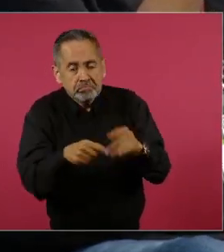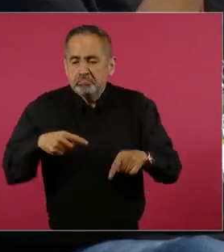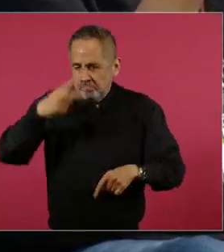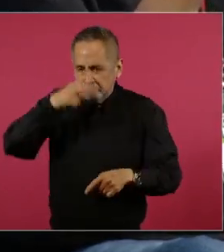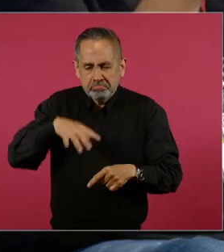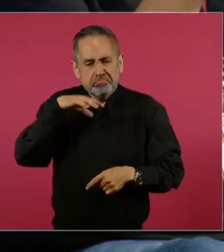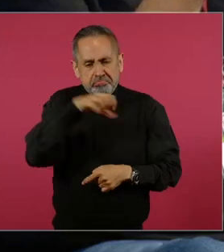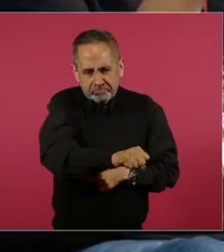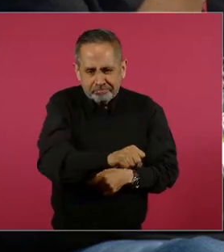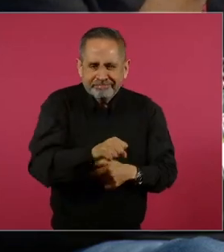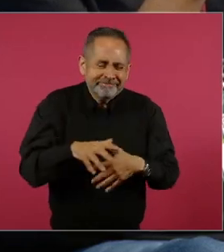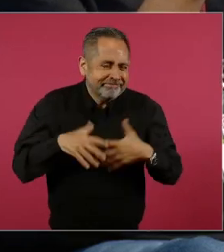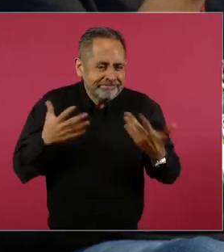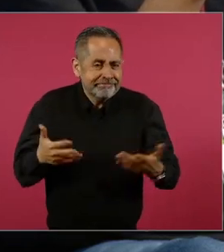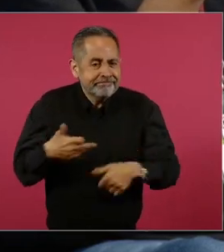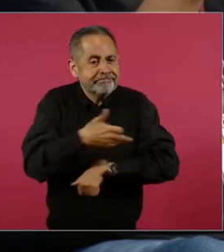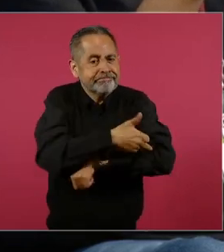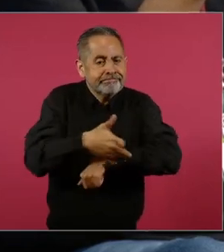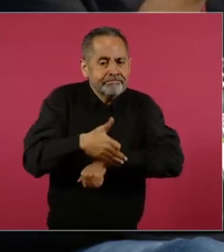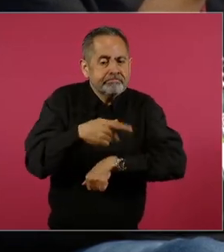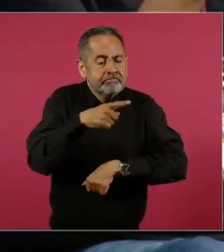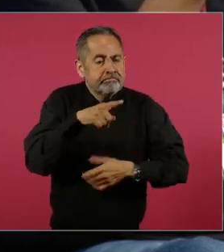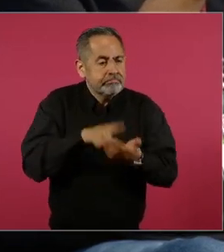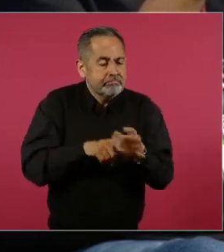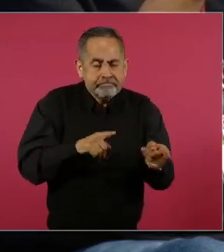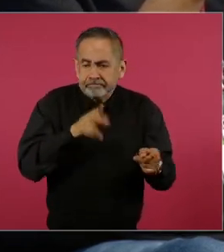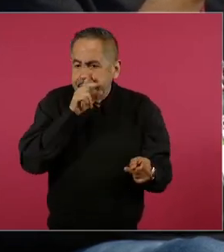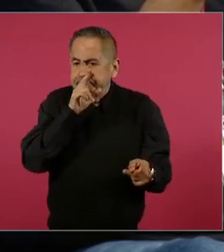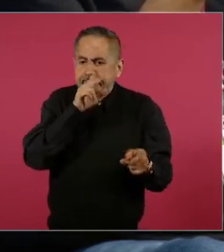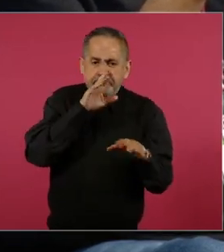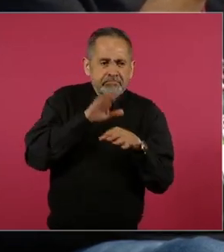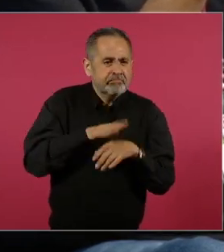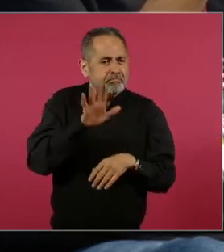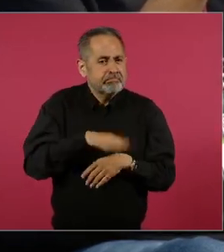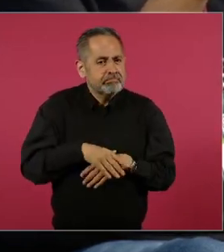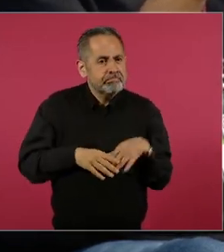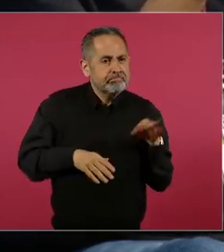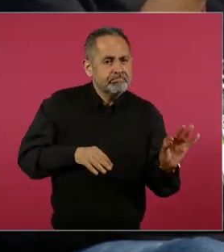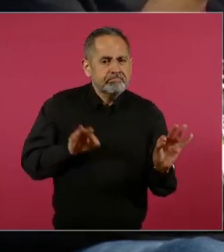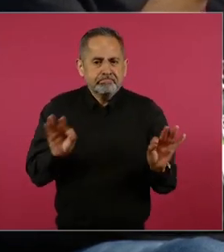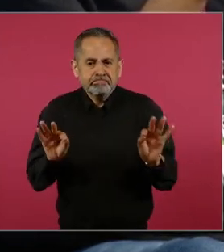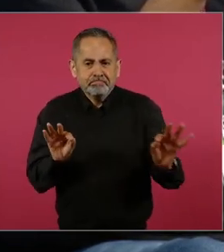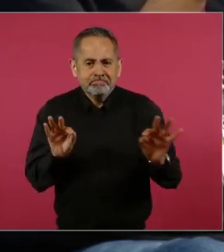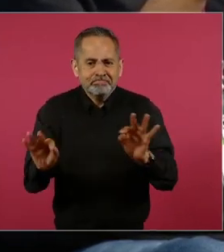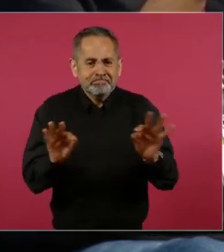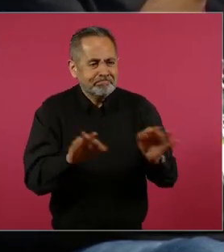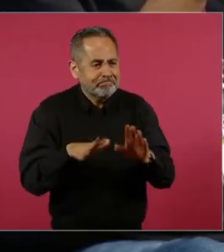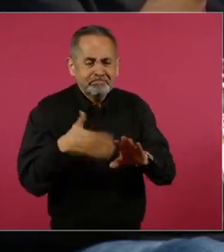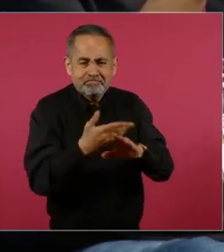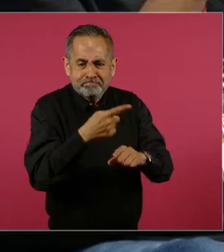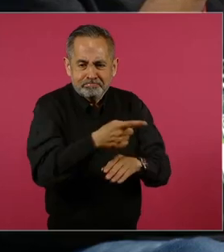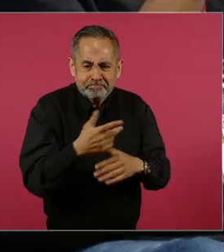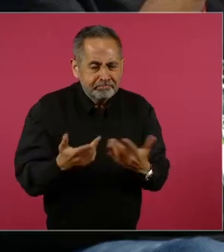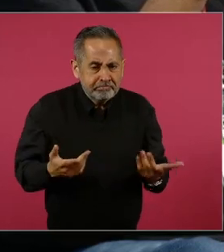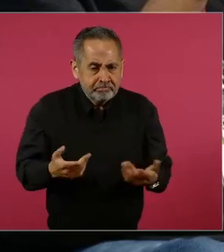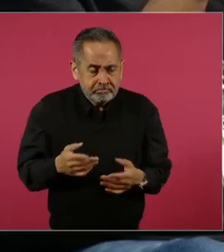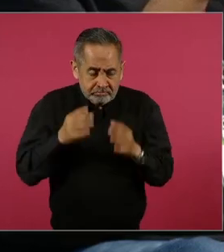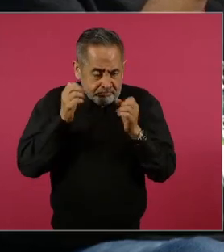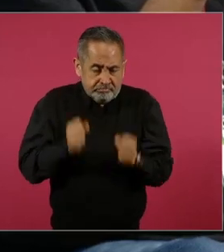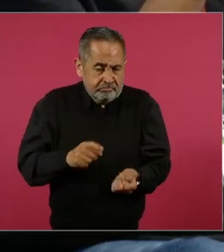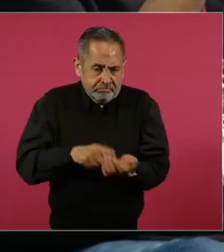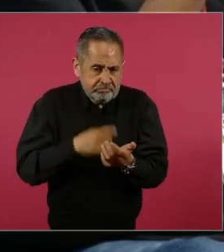Ciudad de México hay otro, la familia de él está muy preocupada, porque pues ellos afirman que